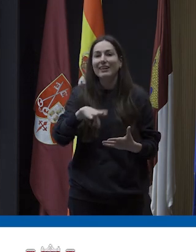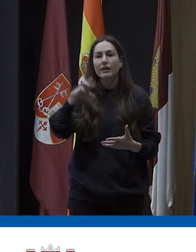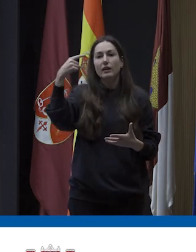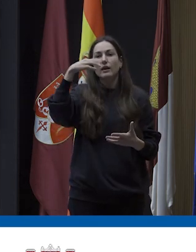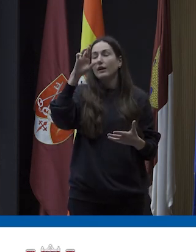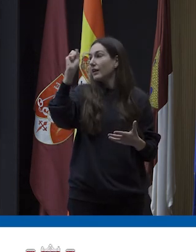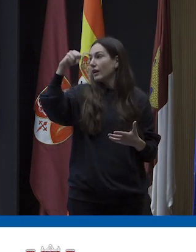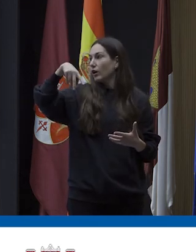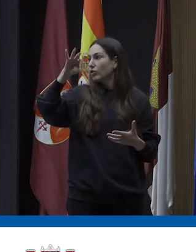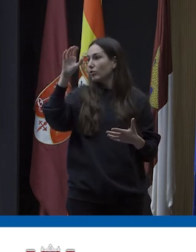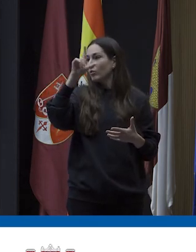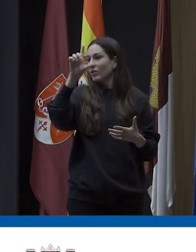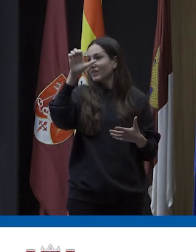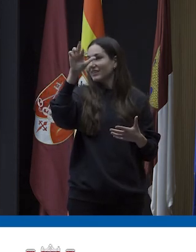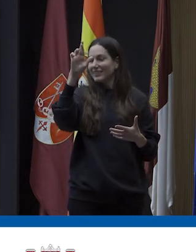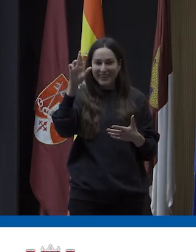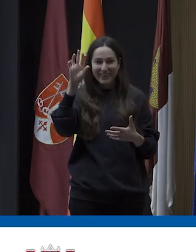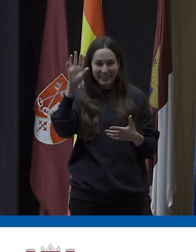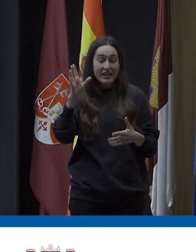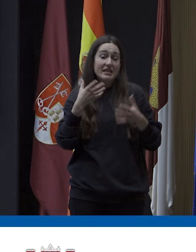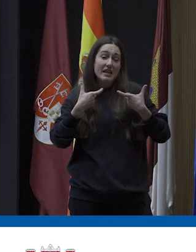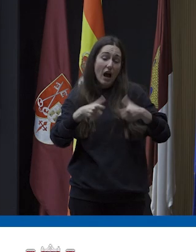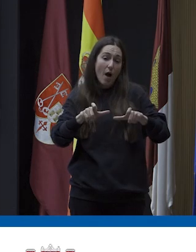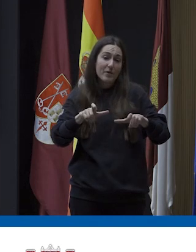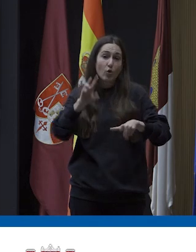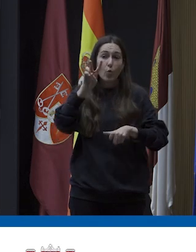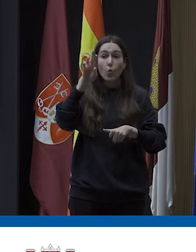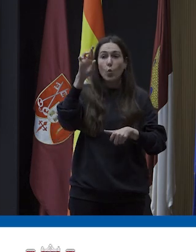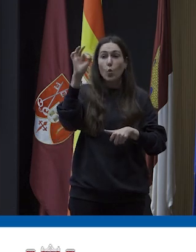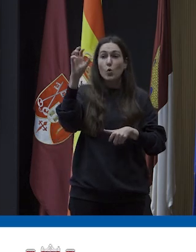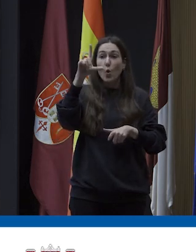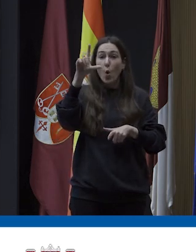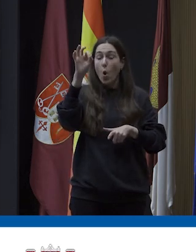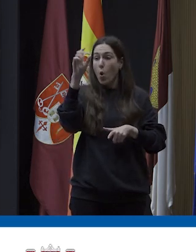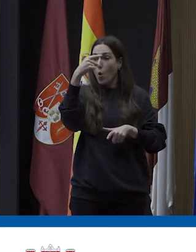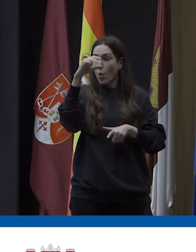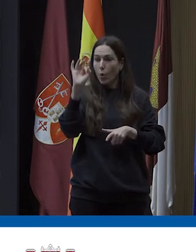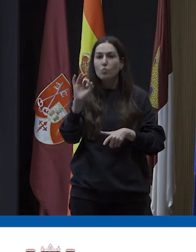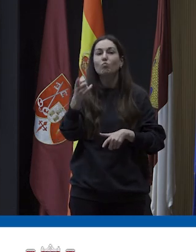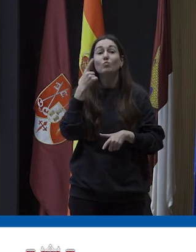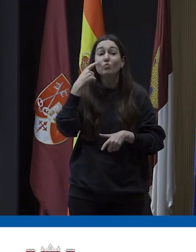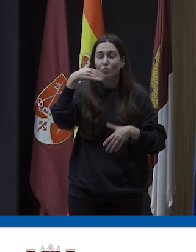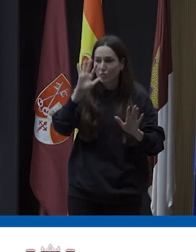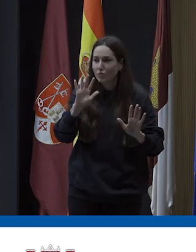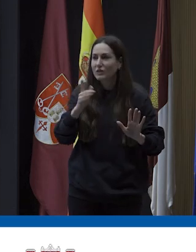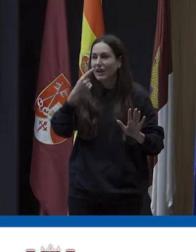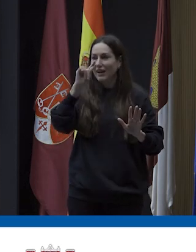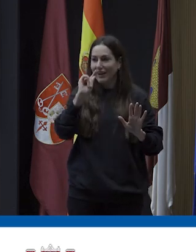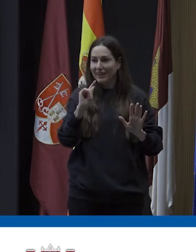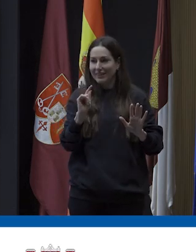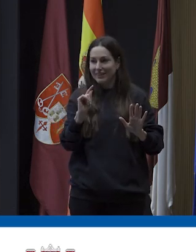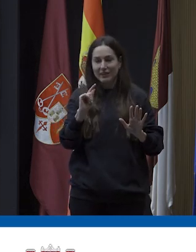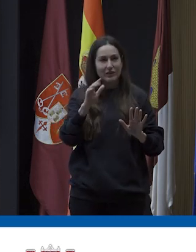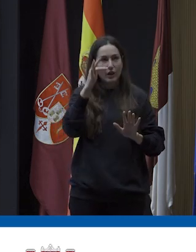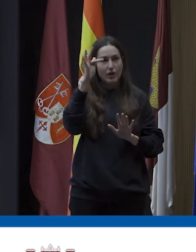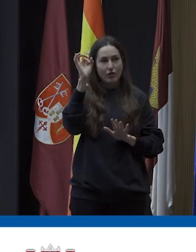urólogo. Pero bueno, ¿qué tendrá que ver la próstata con las coronarias? Tiene que ver. Y fue lo siguiente. Este fue